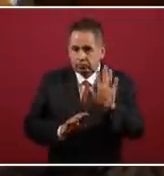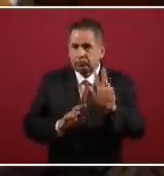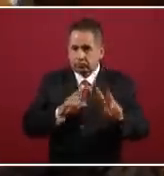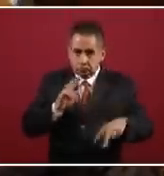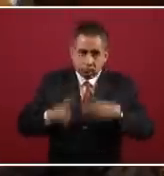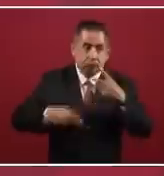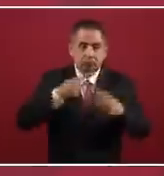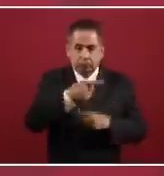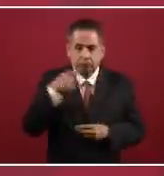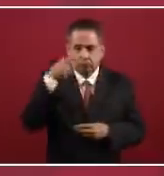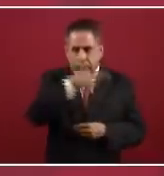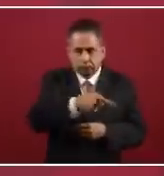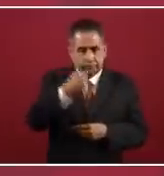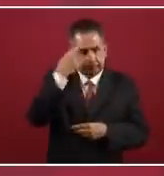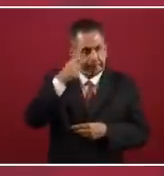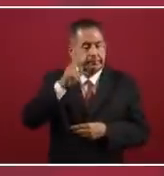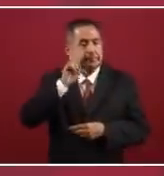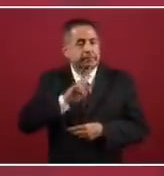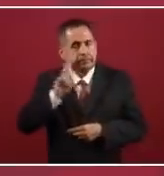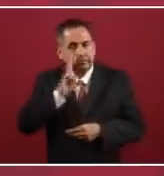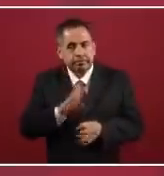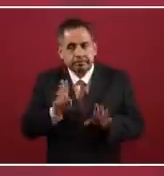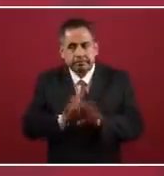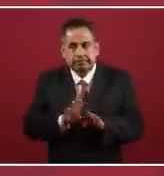voy, para